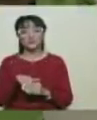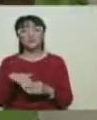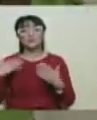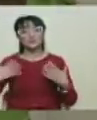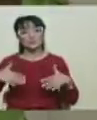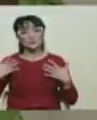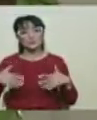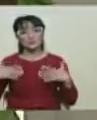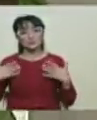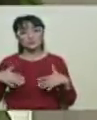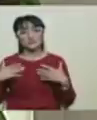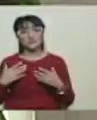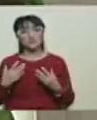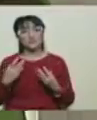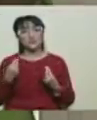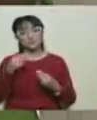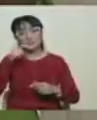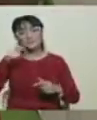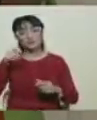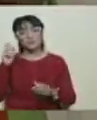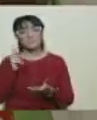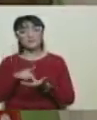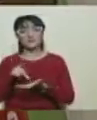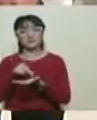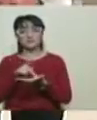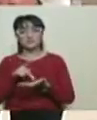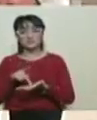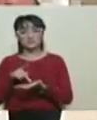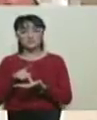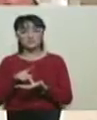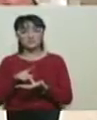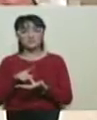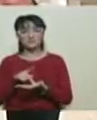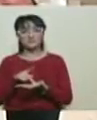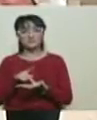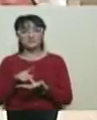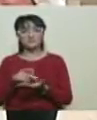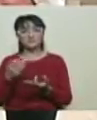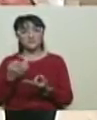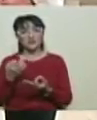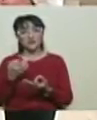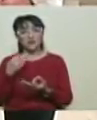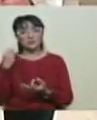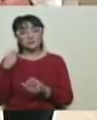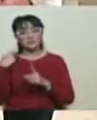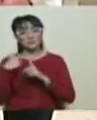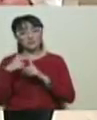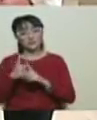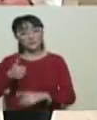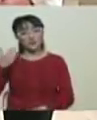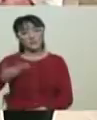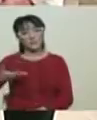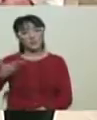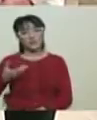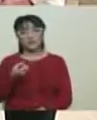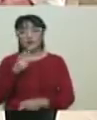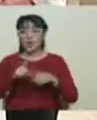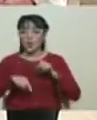mesas? Es mucha gente que está participando. Y de verdad creo que hay que resaltar lo positivo, lo